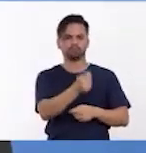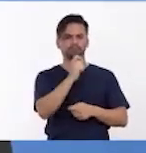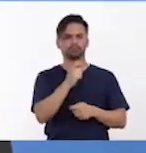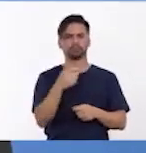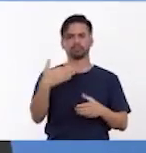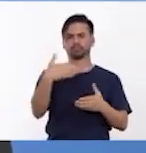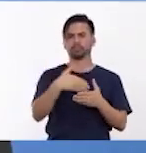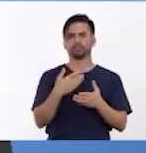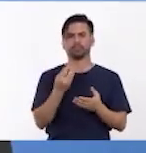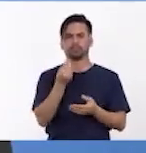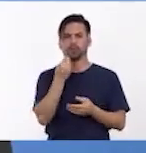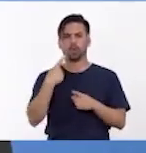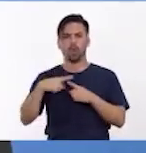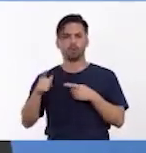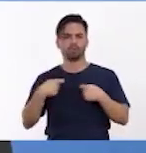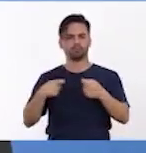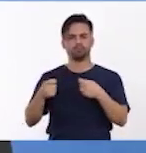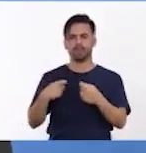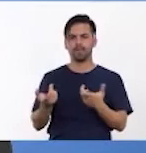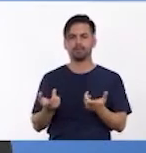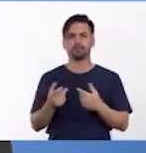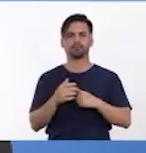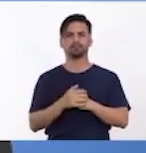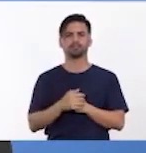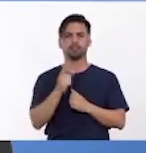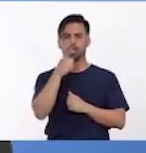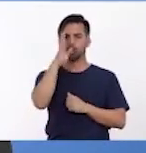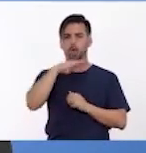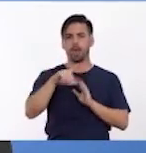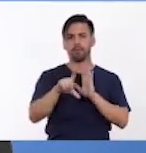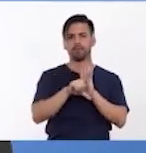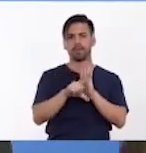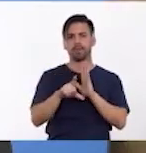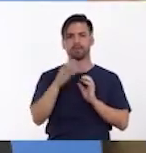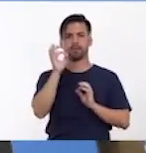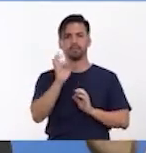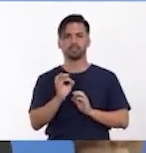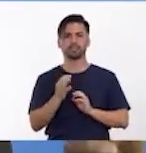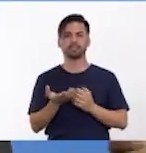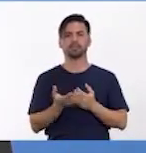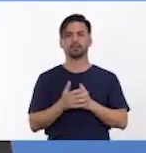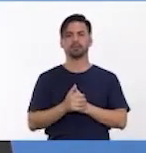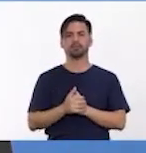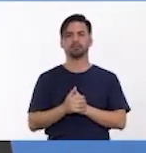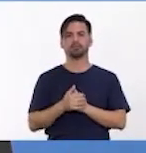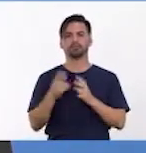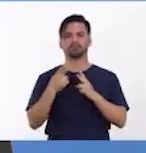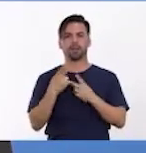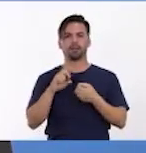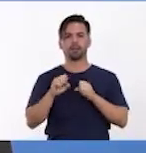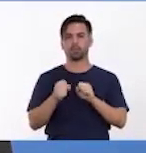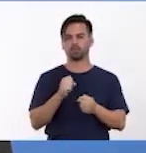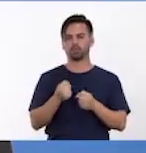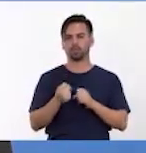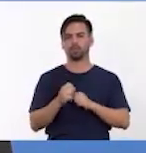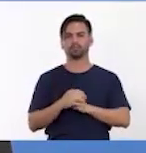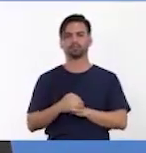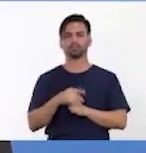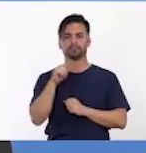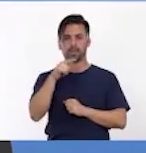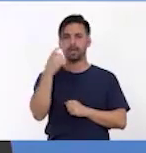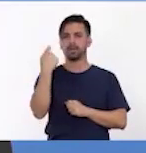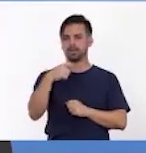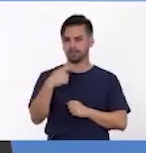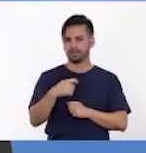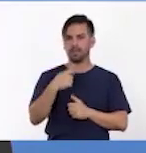y en muchos lados, en muchos lugares, no hay medidas precisas para influir eso. De eso deben estar